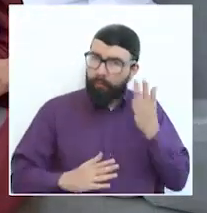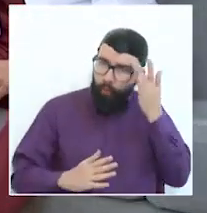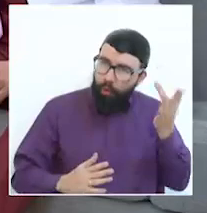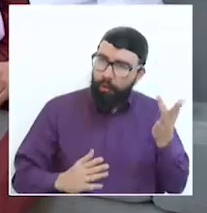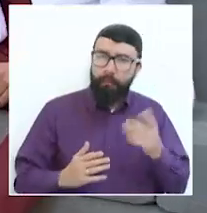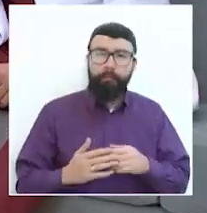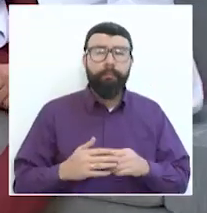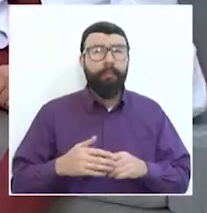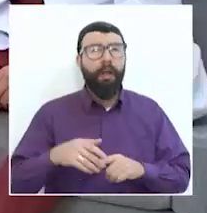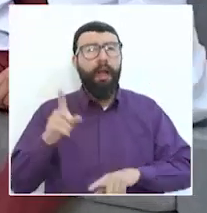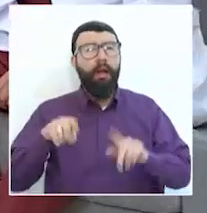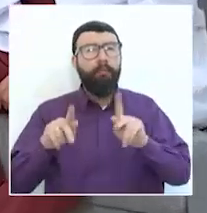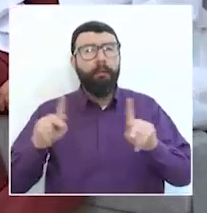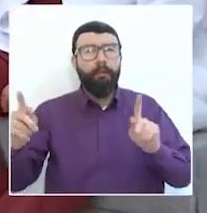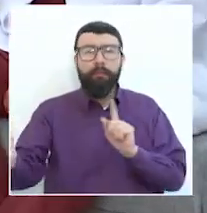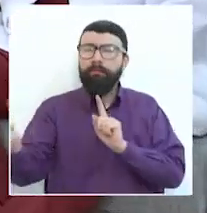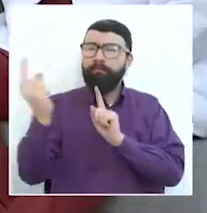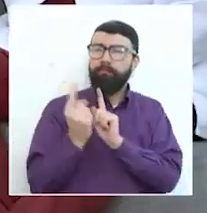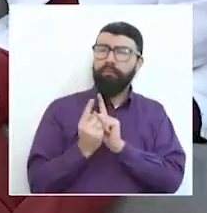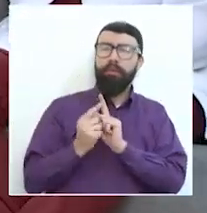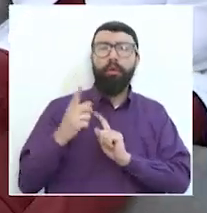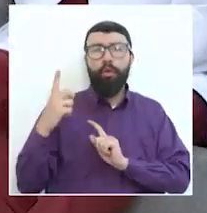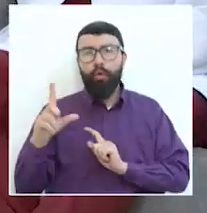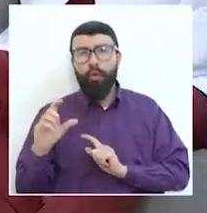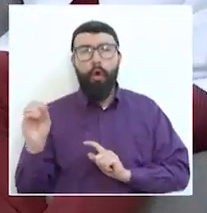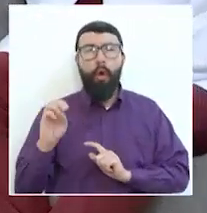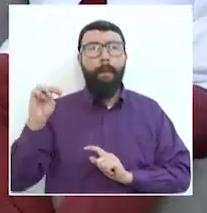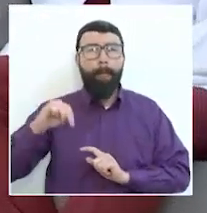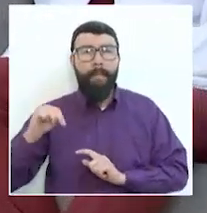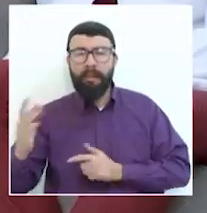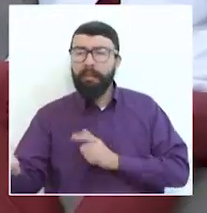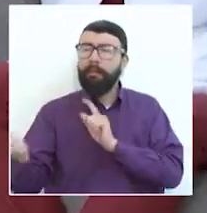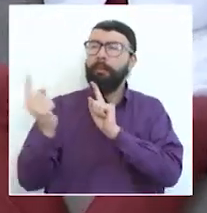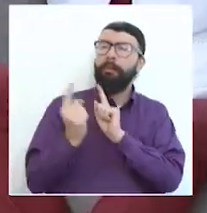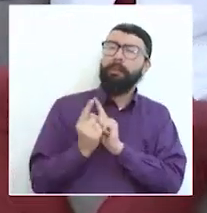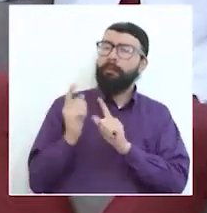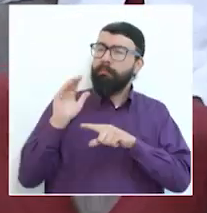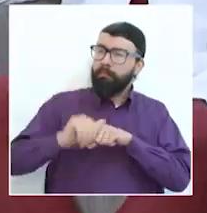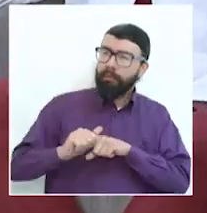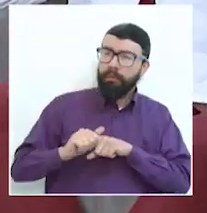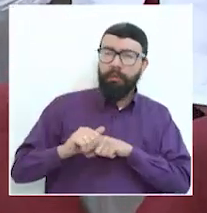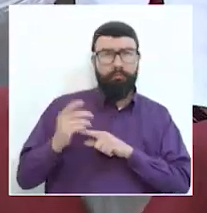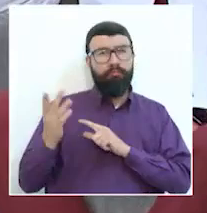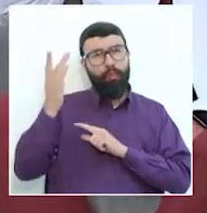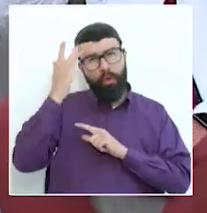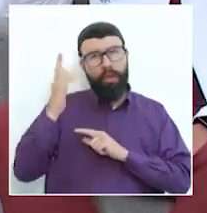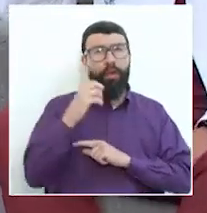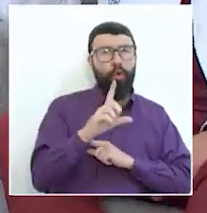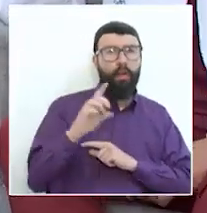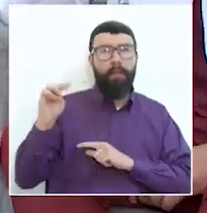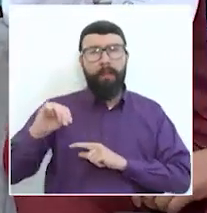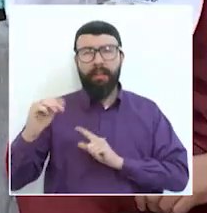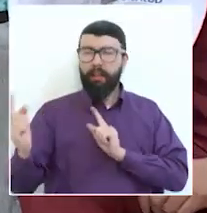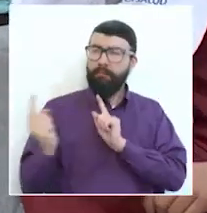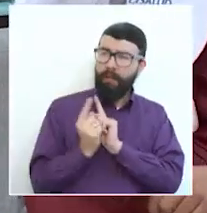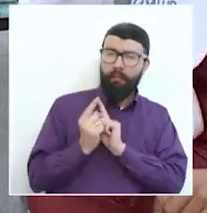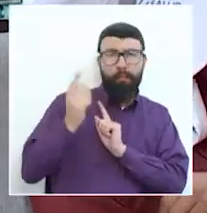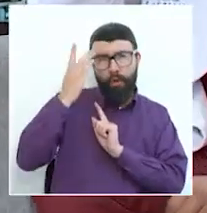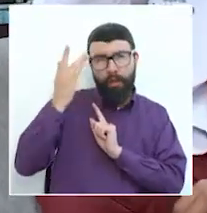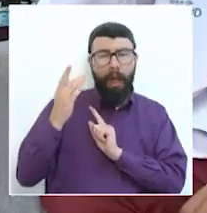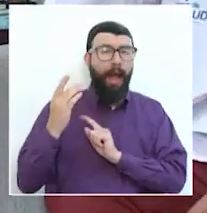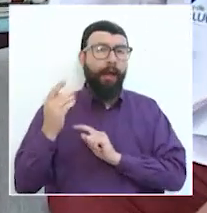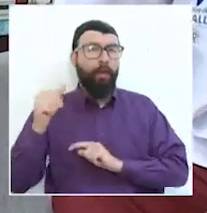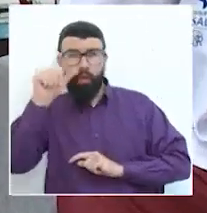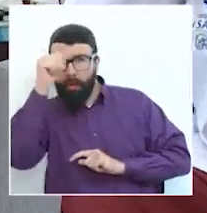donde nosotros los lunes y martes a consulta porque después de un partido de fútbol o algo,